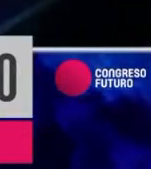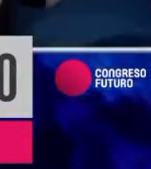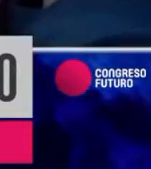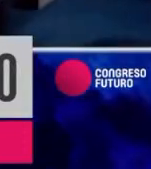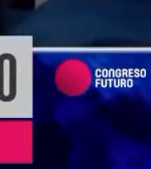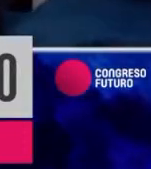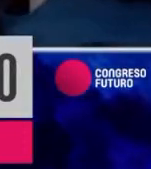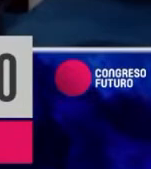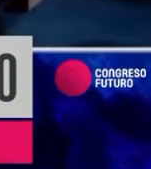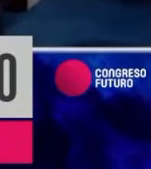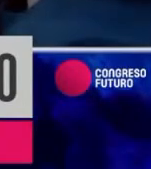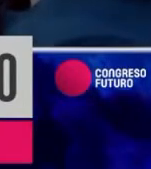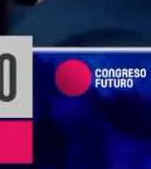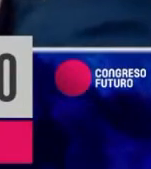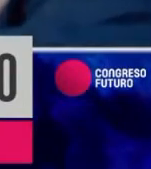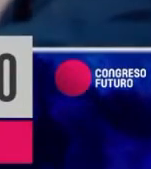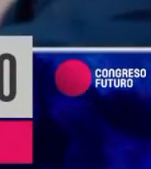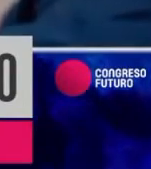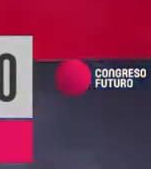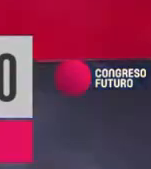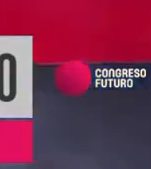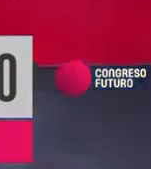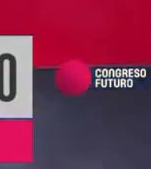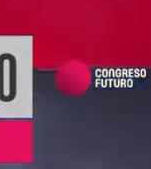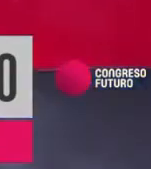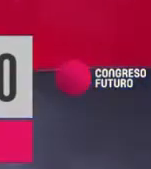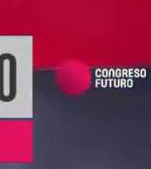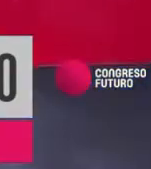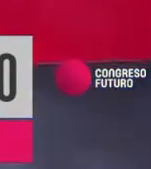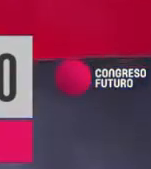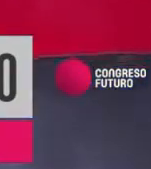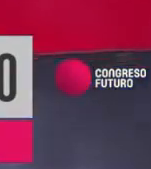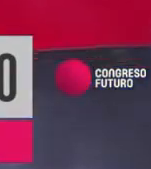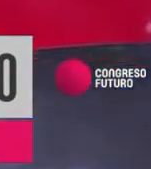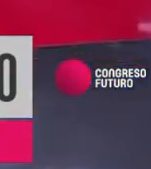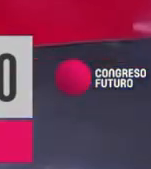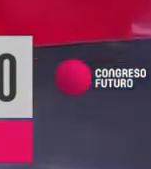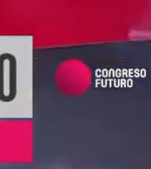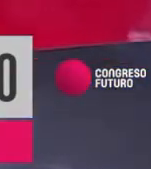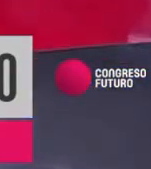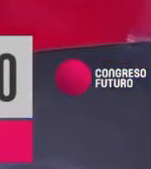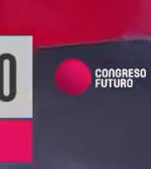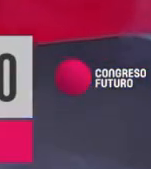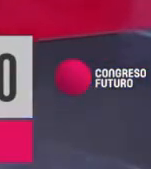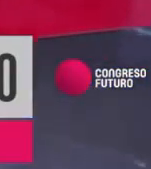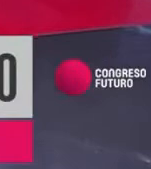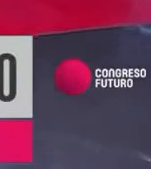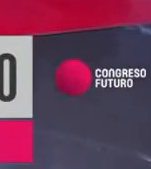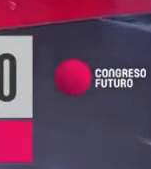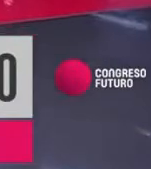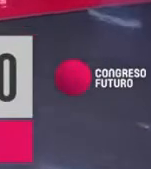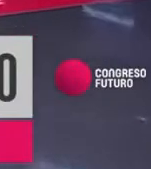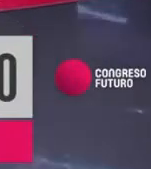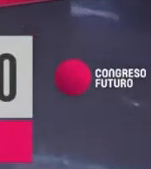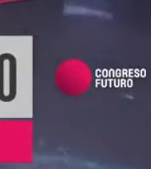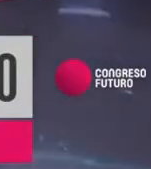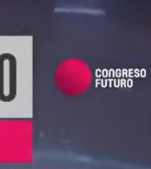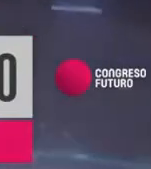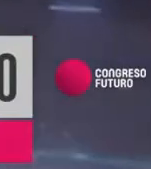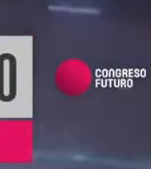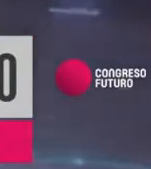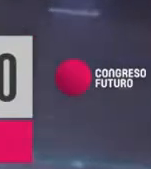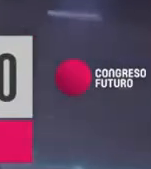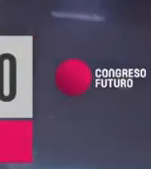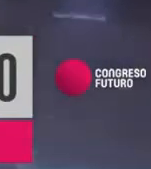esta campaña de Edus Crespus, sí, que fue muy viste? Viral sí, además. Sí, sí, fue súper conocida y todo.